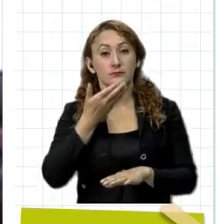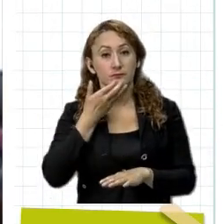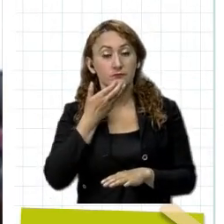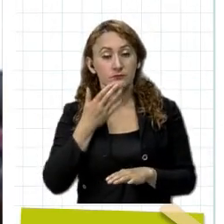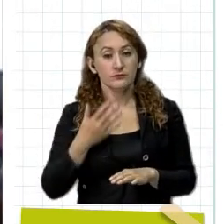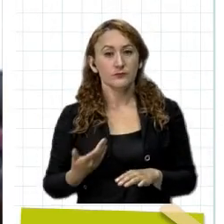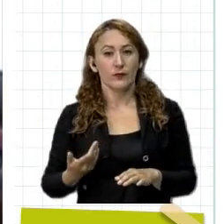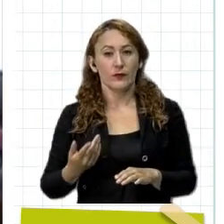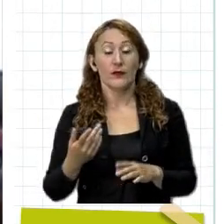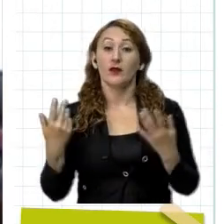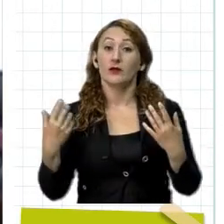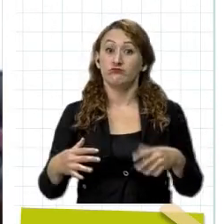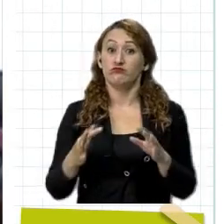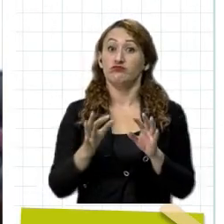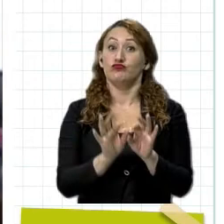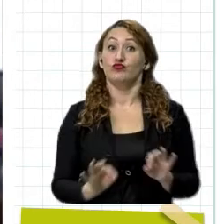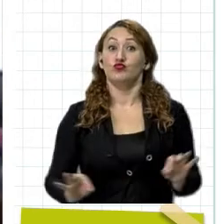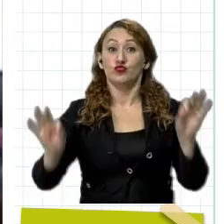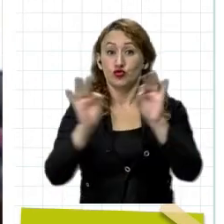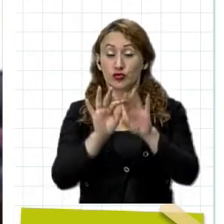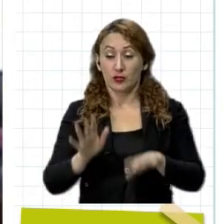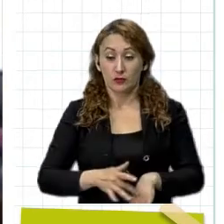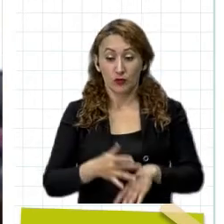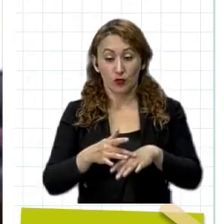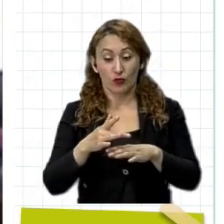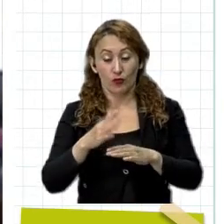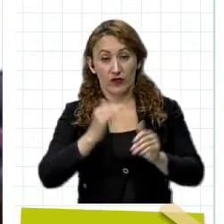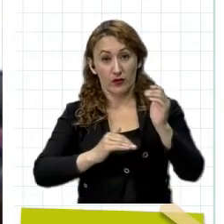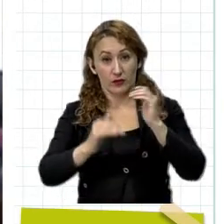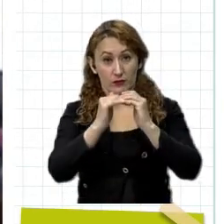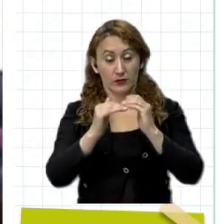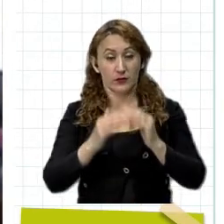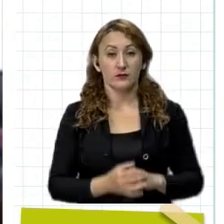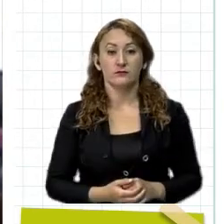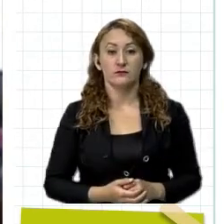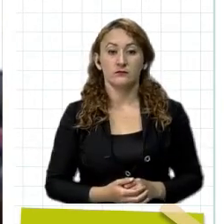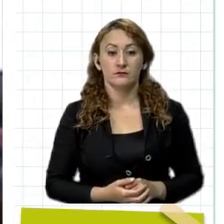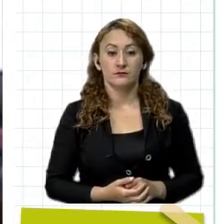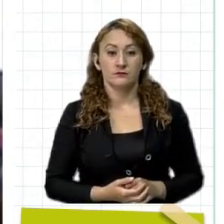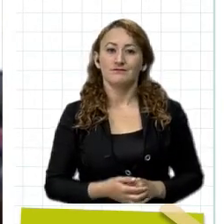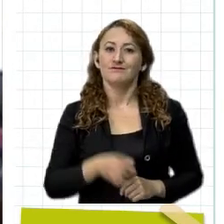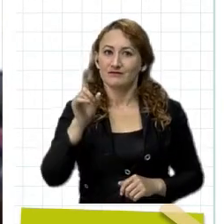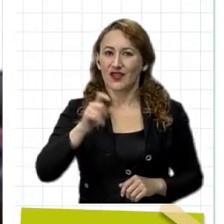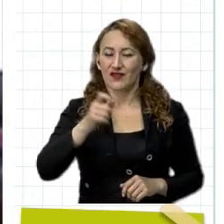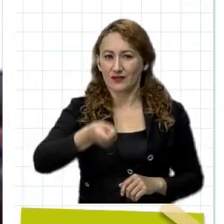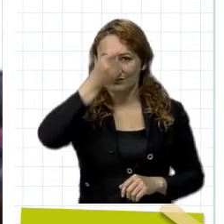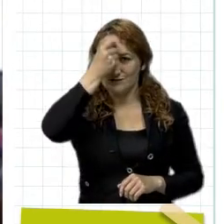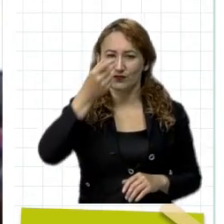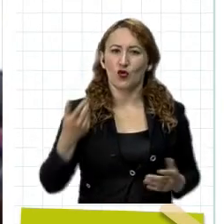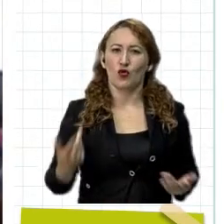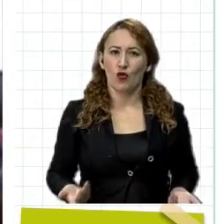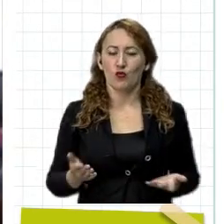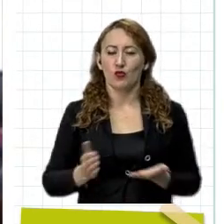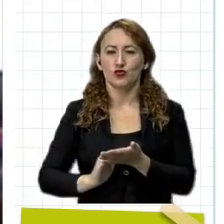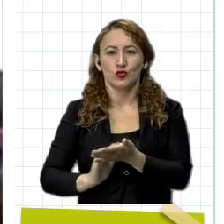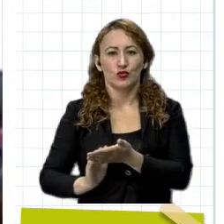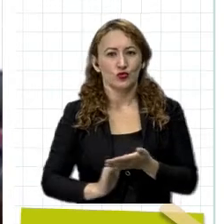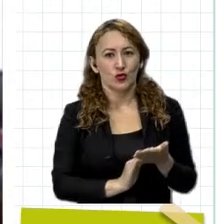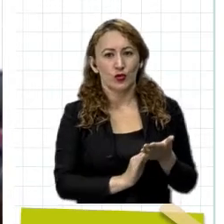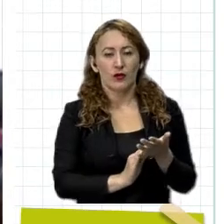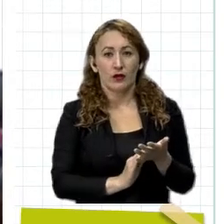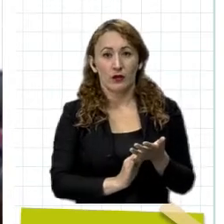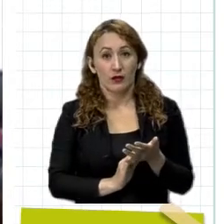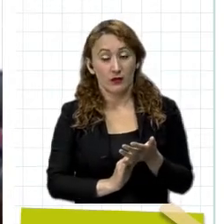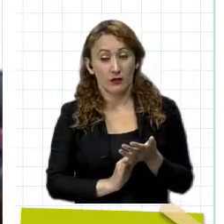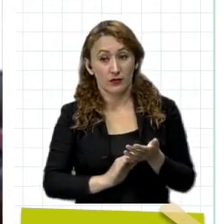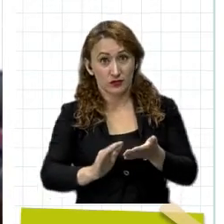que aunque es importante promover la equidad en las admisiones, se debe tener en cuenta que solucionar este asunto no resuelve el problema